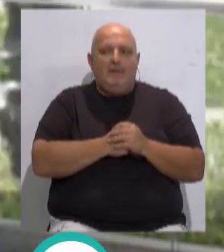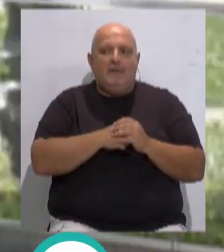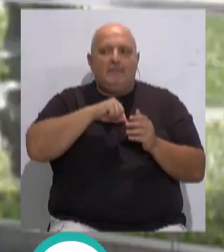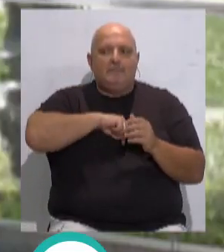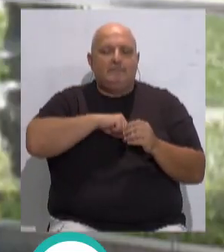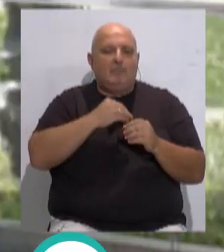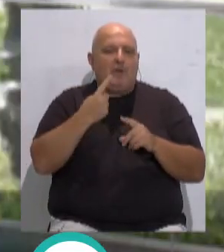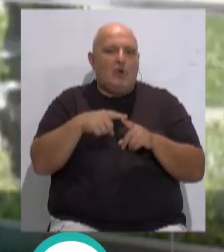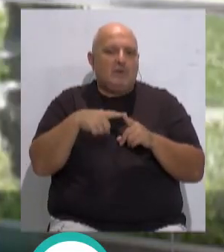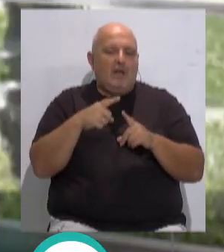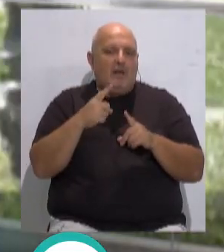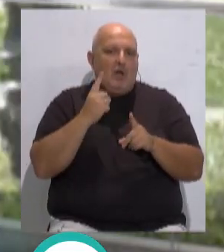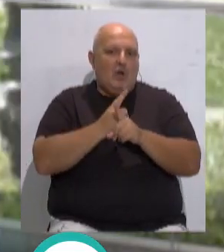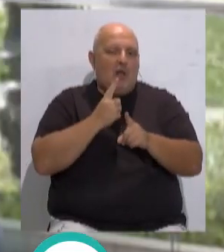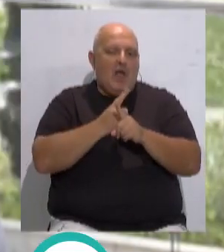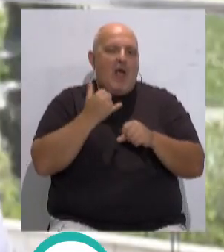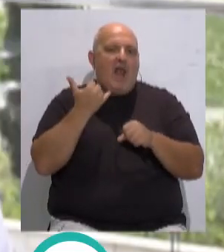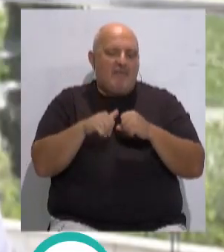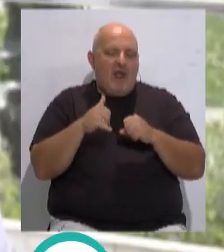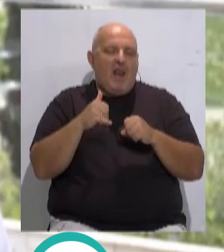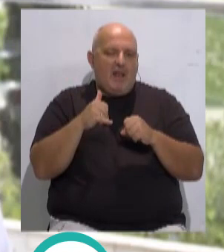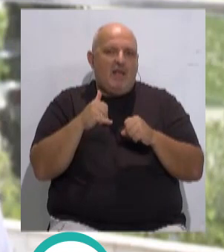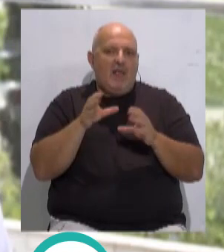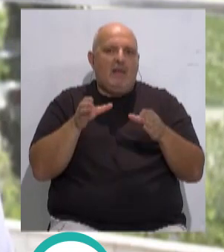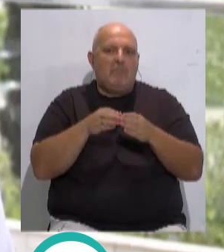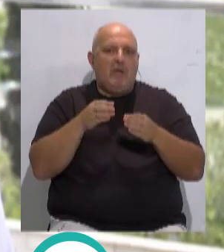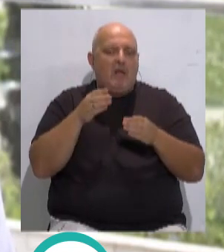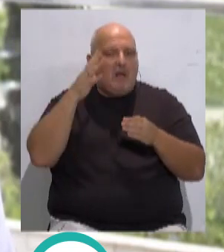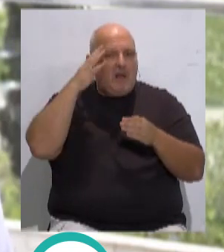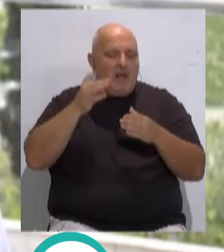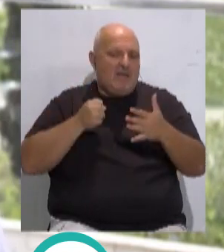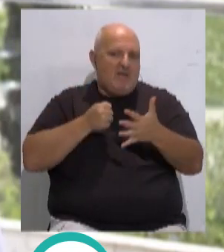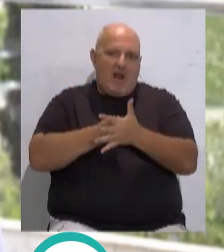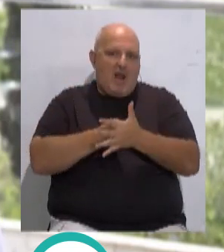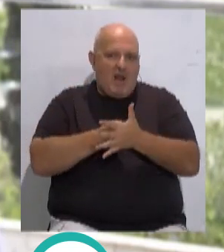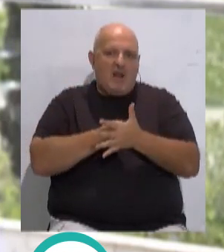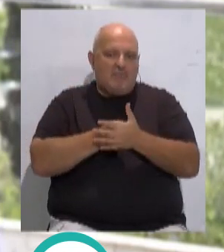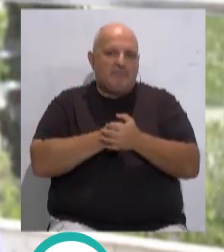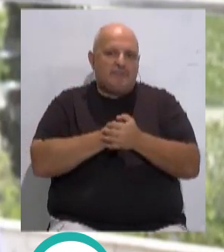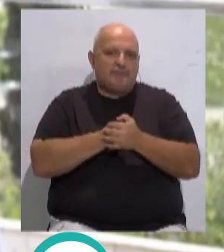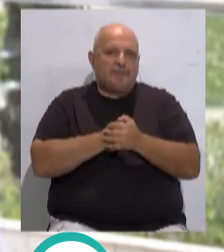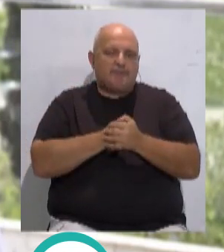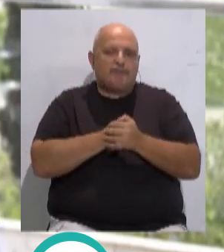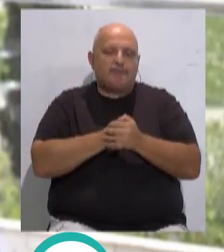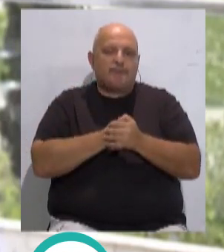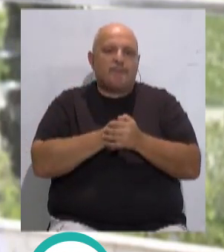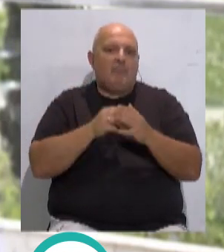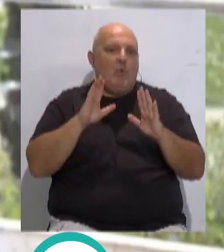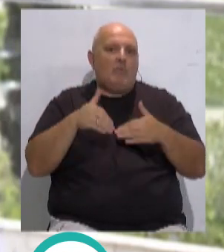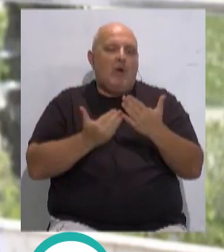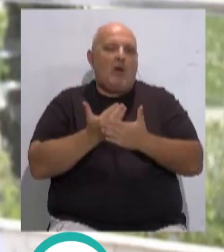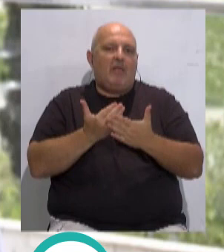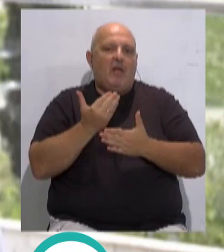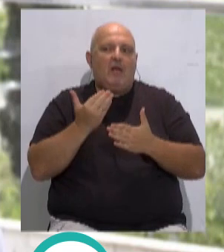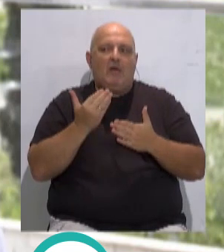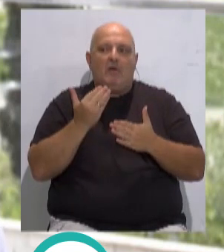Teníamos muchas cosas en contra y al final el equipo creyó hasta el final porque fue la última jornada,